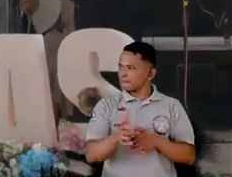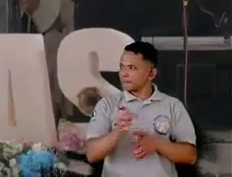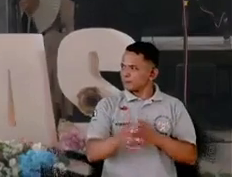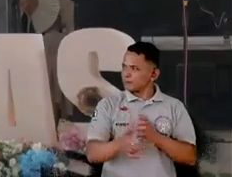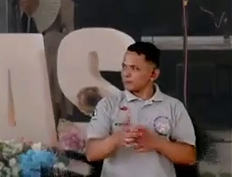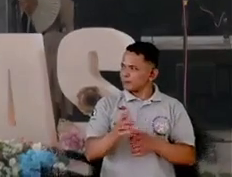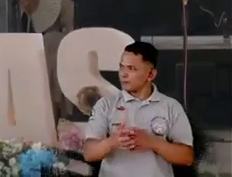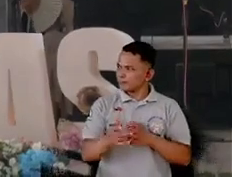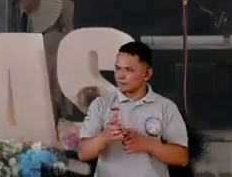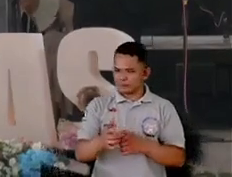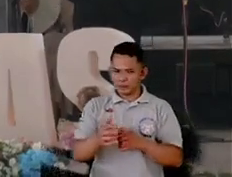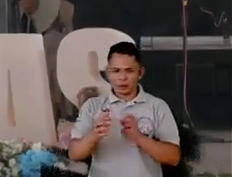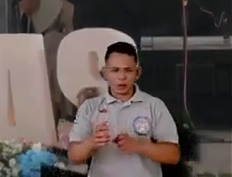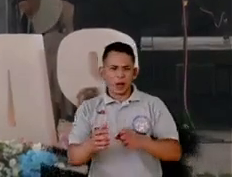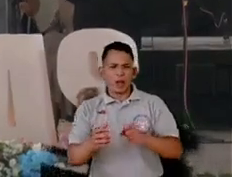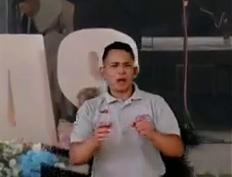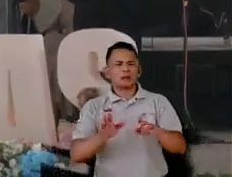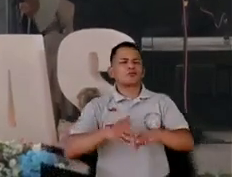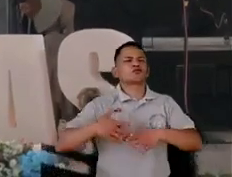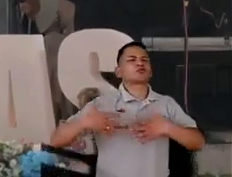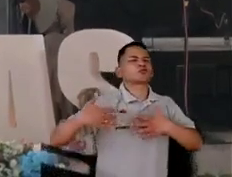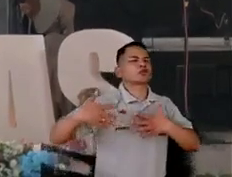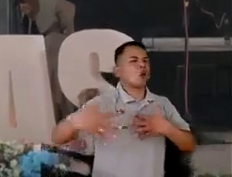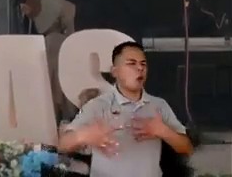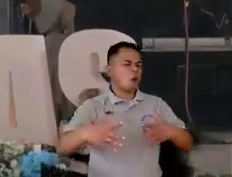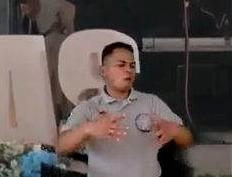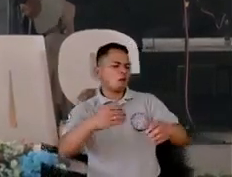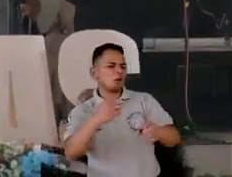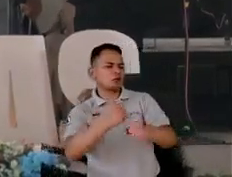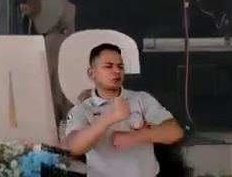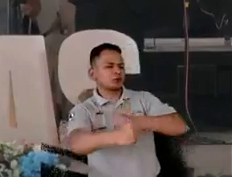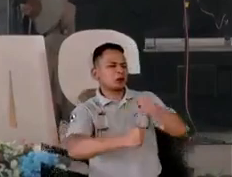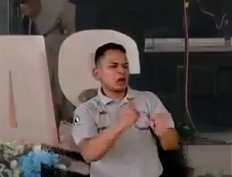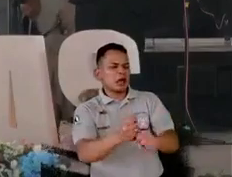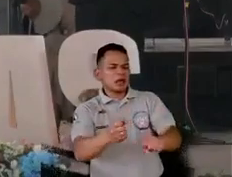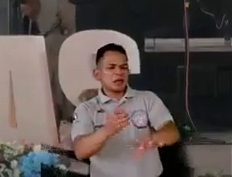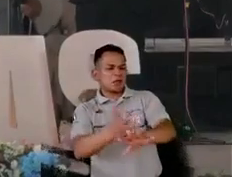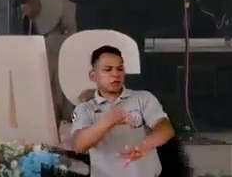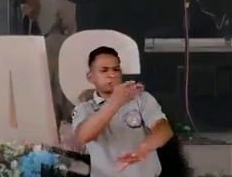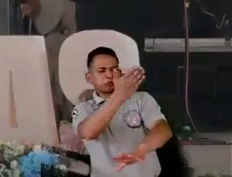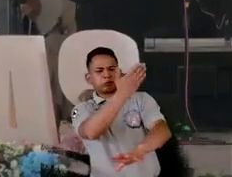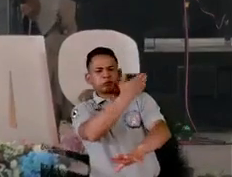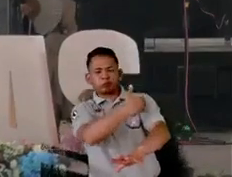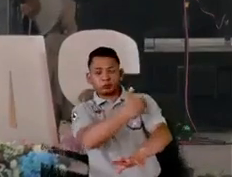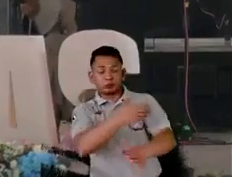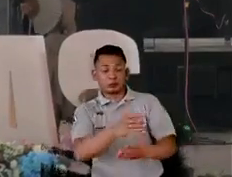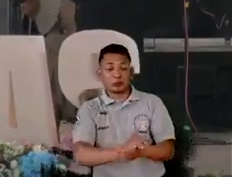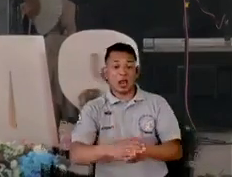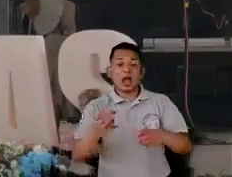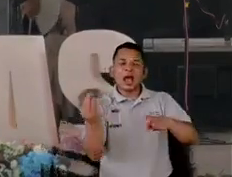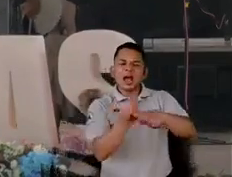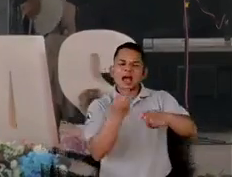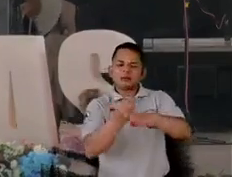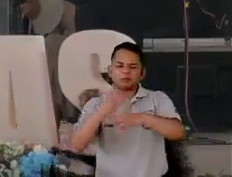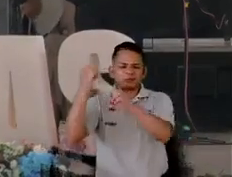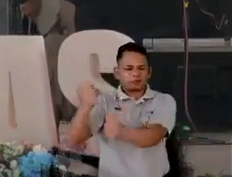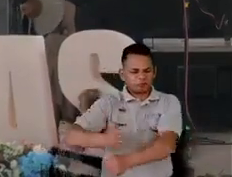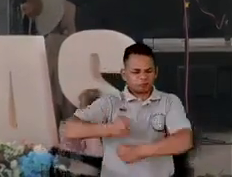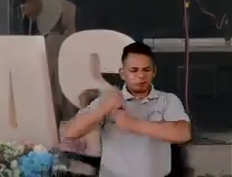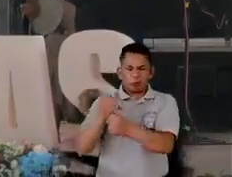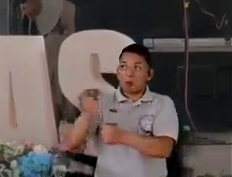Hoy después de tantos años que han pasado del ayer, en su iglesia con poder mi Dios